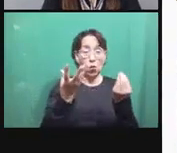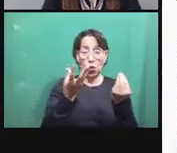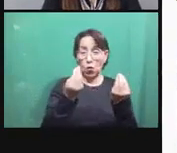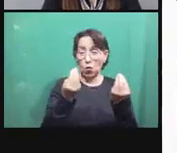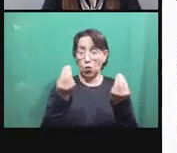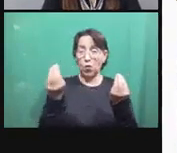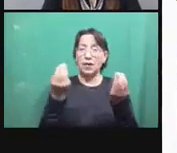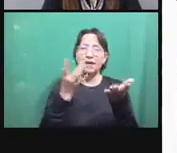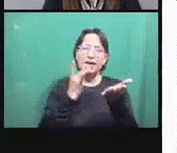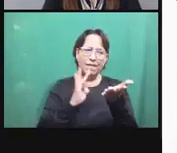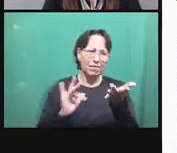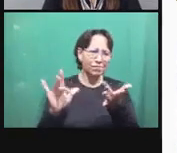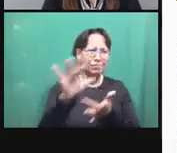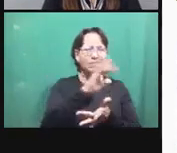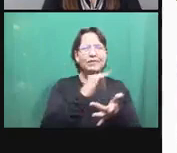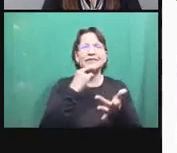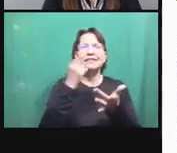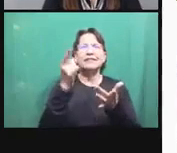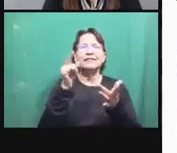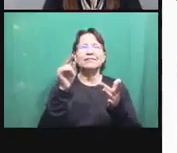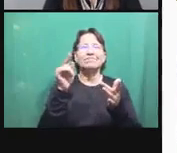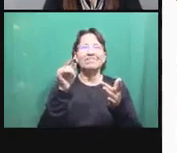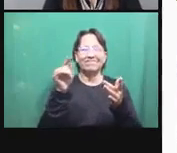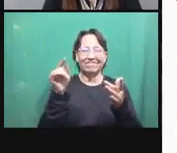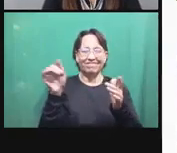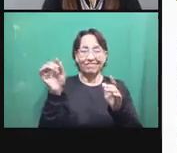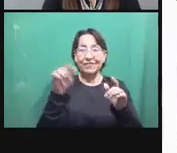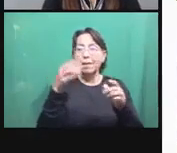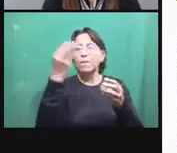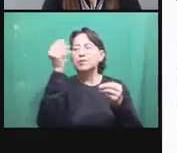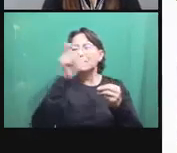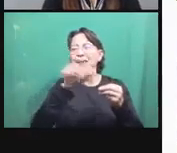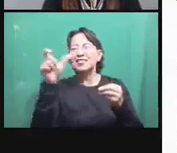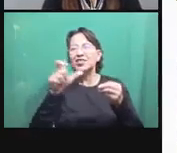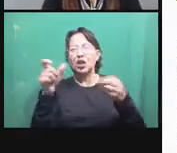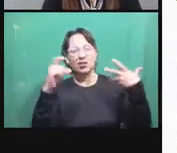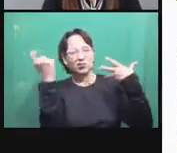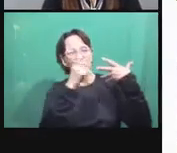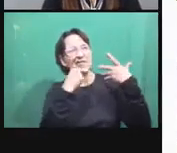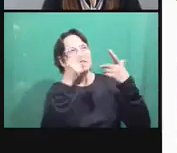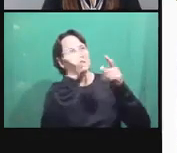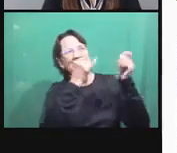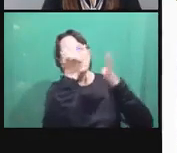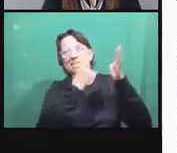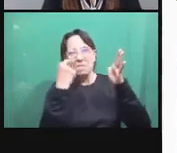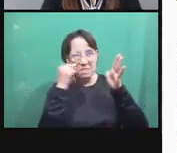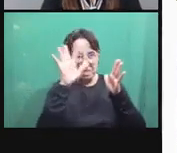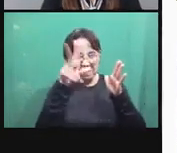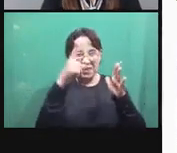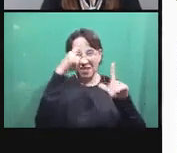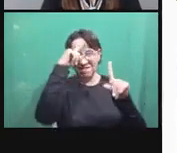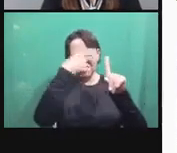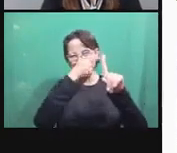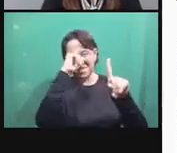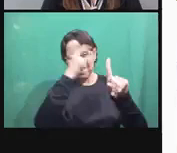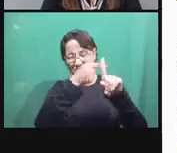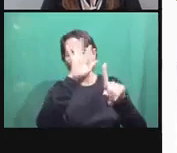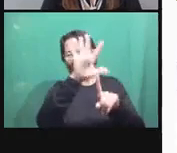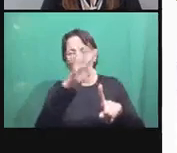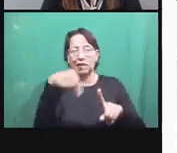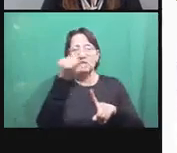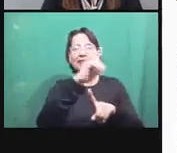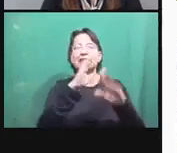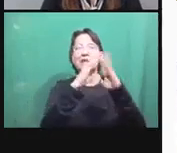limpieza social que empezaron a pintar en las paredes mensajes de violencia, de amenazas y ajustamiento de cuentas mediante